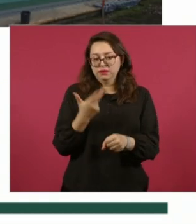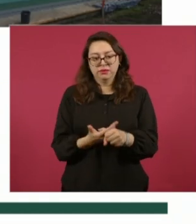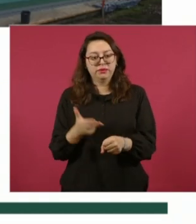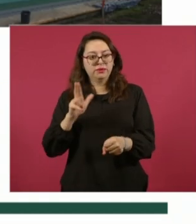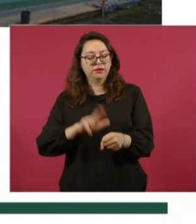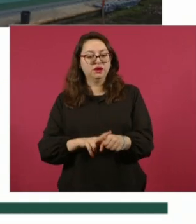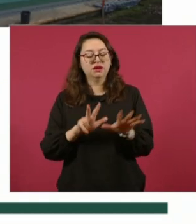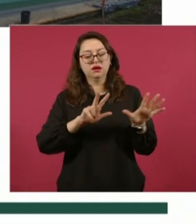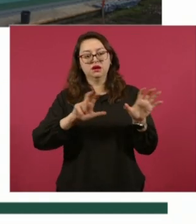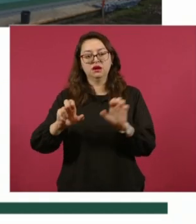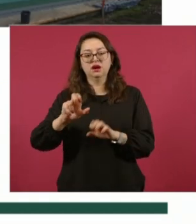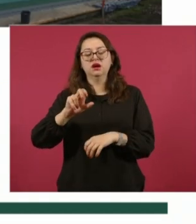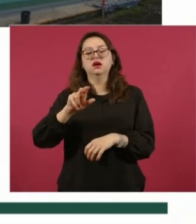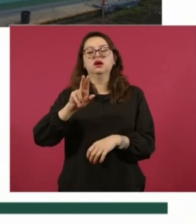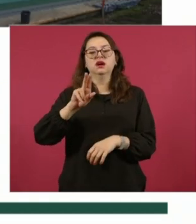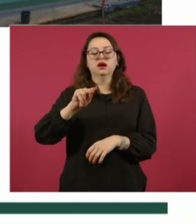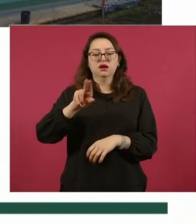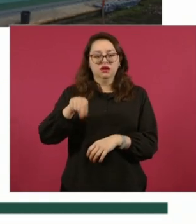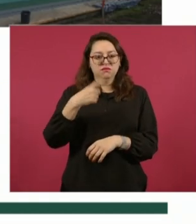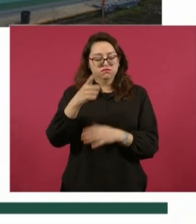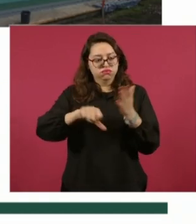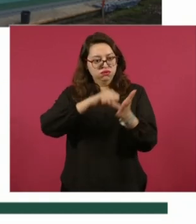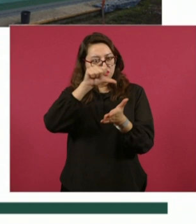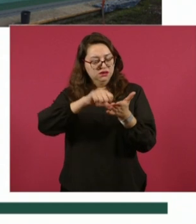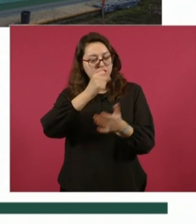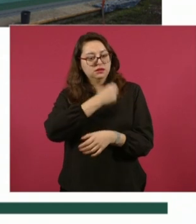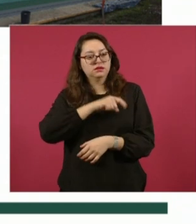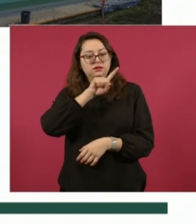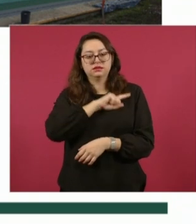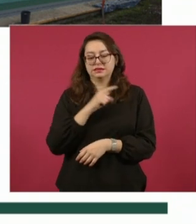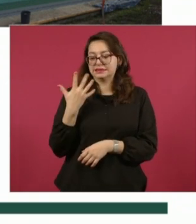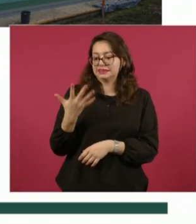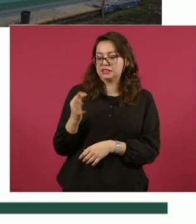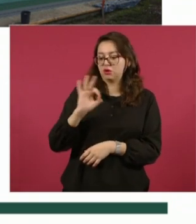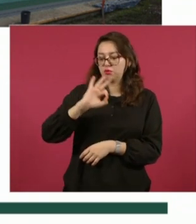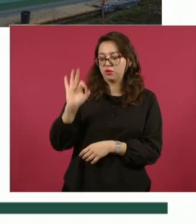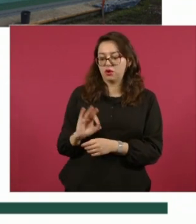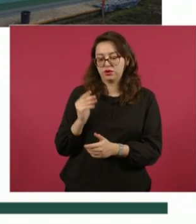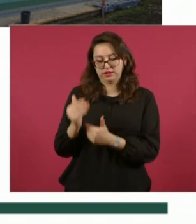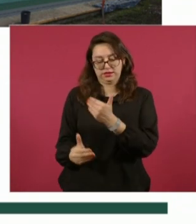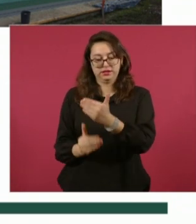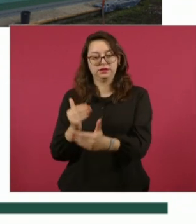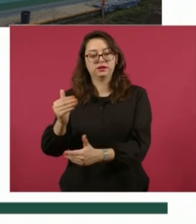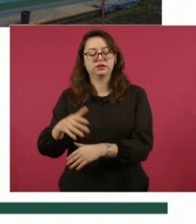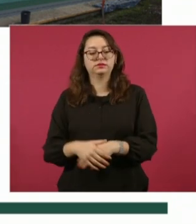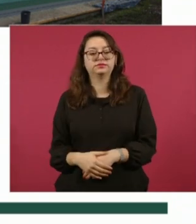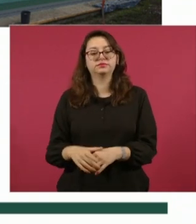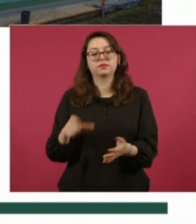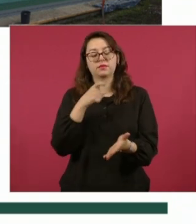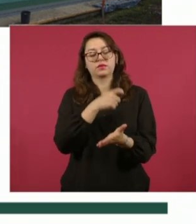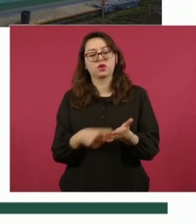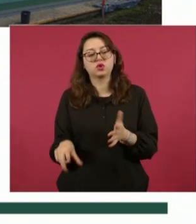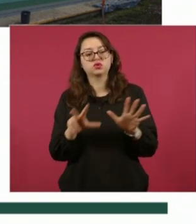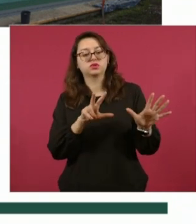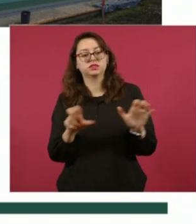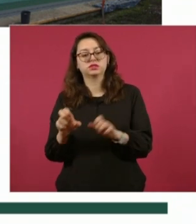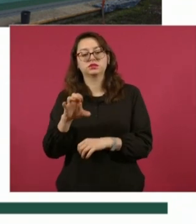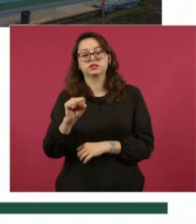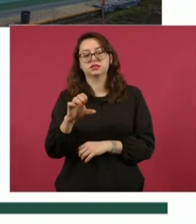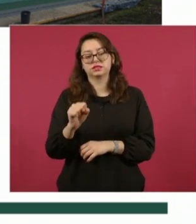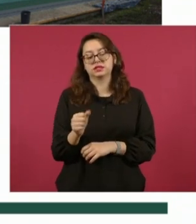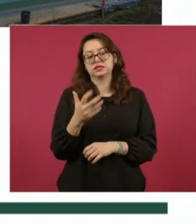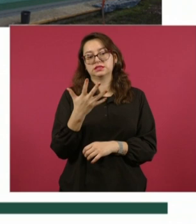y 881 centros de salud, hay un avance del 5%. Se han adquirido 869 equipos y